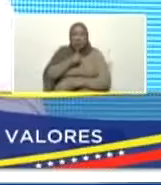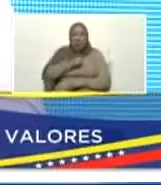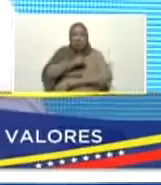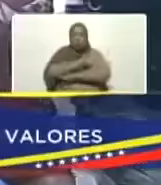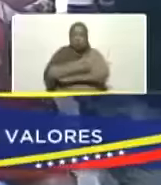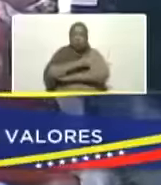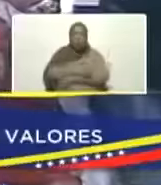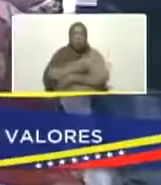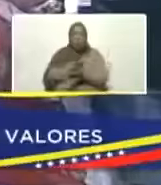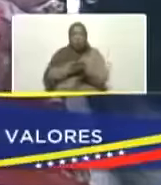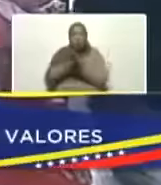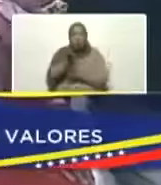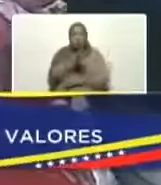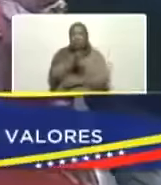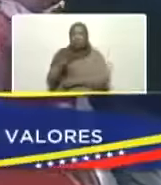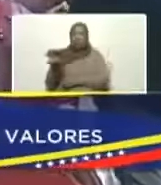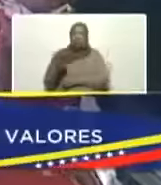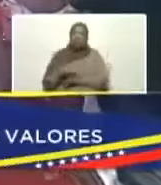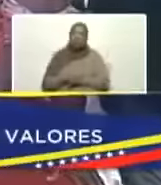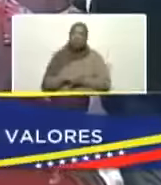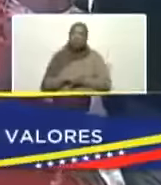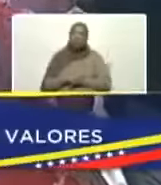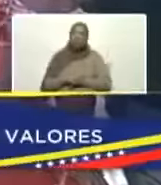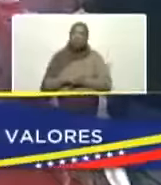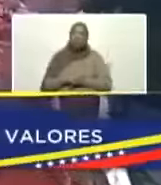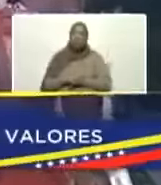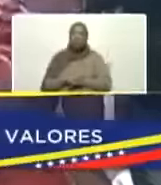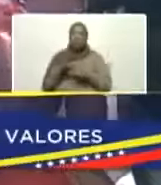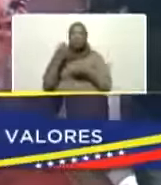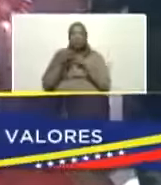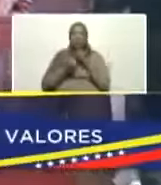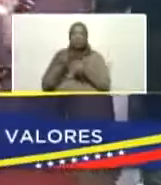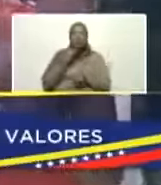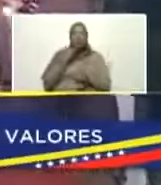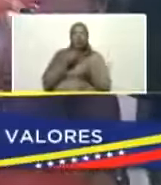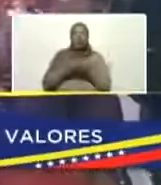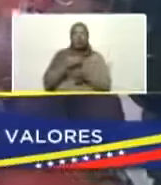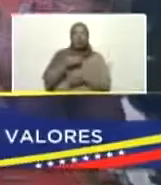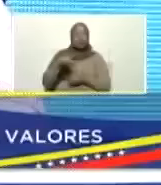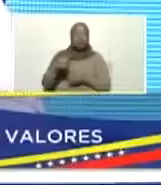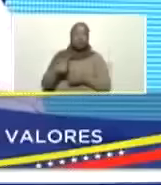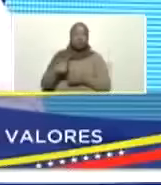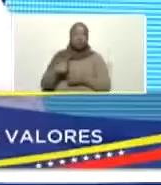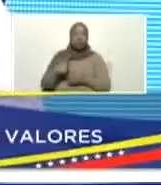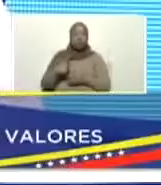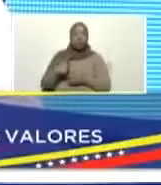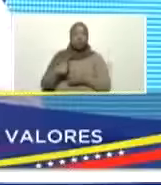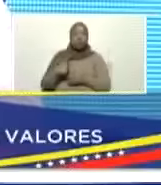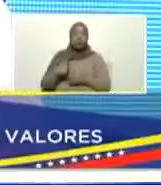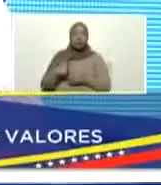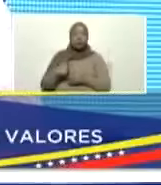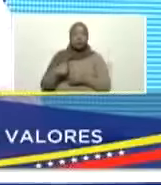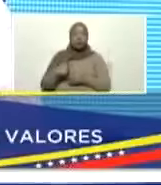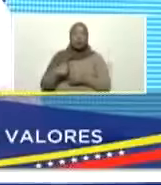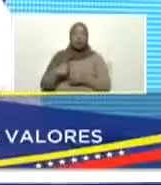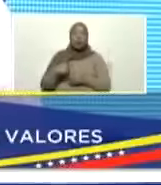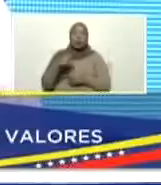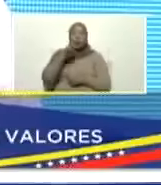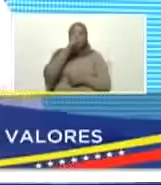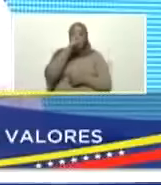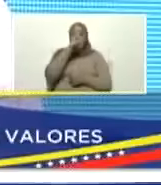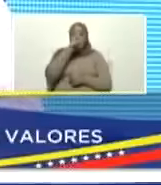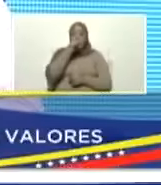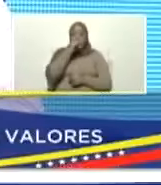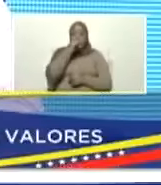recto, en el camino correcto. Y eso te lo digo, Grey City, porque hay que cultivar